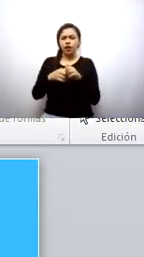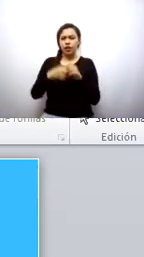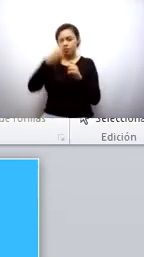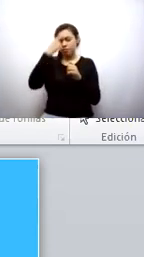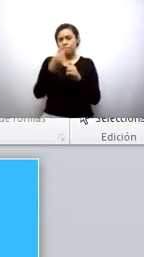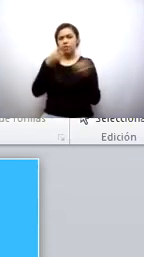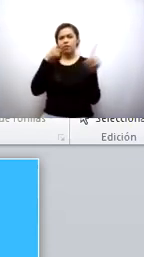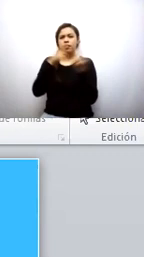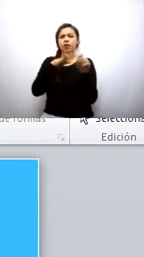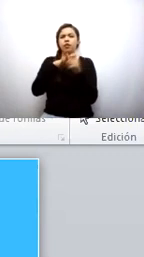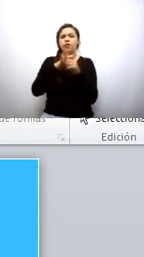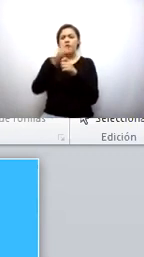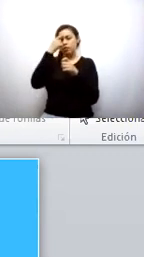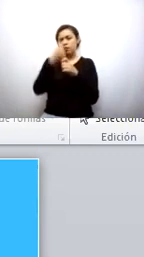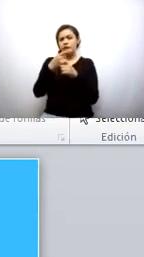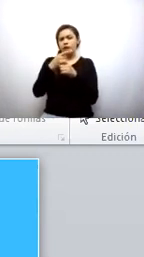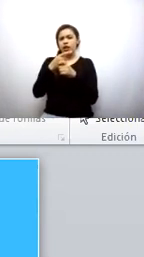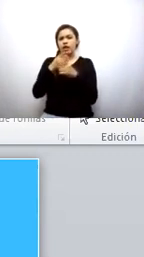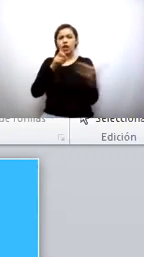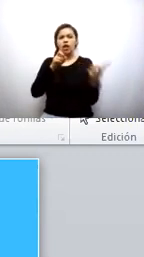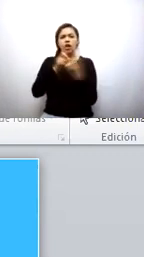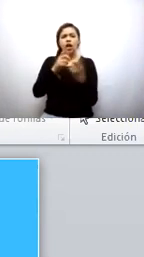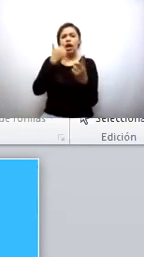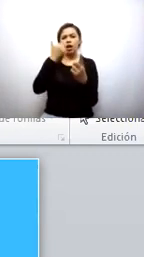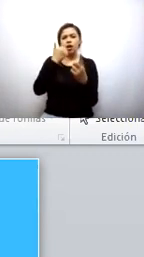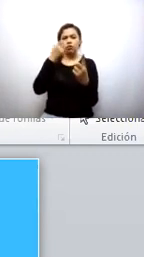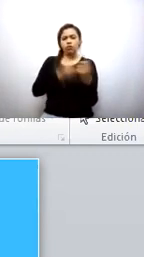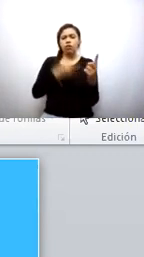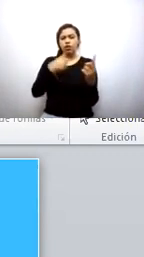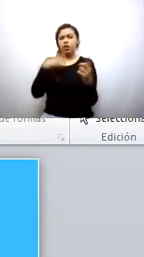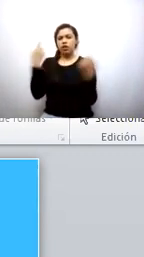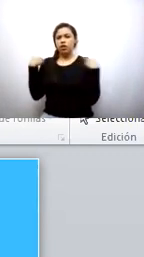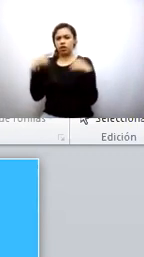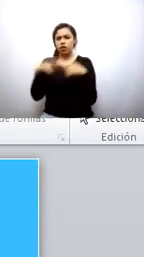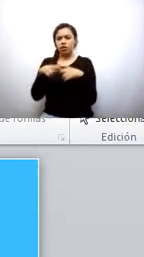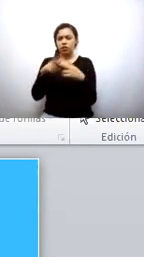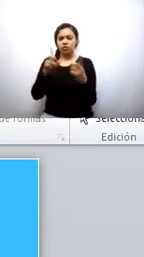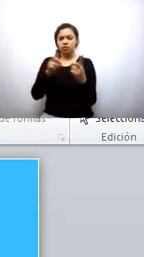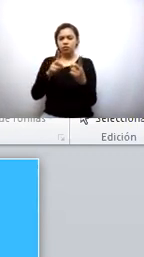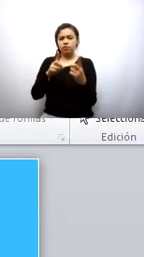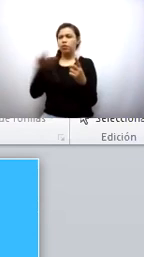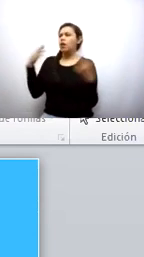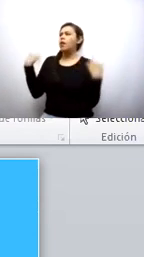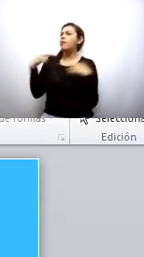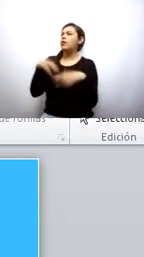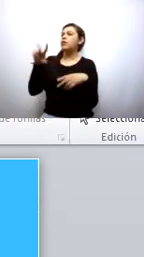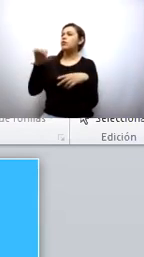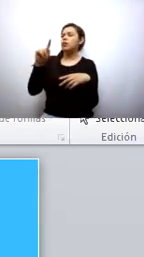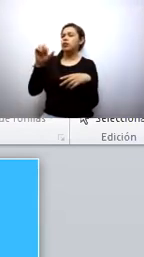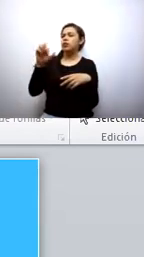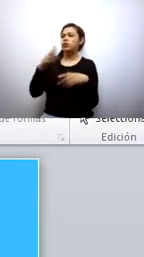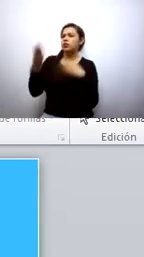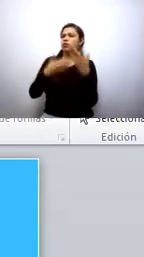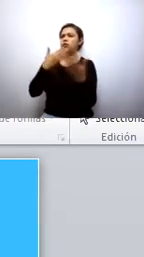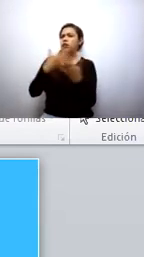con la relación alumno o docente. Profesor Víctor, una pregunta. Claro. Estás planteando en alumnos